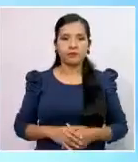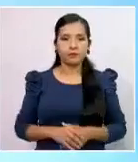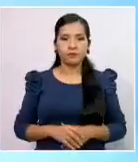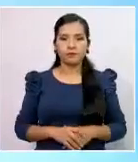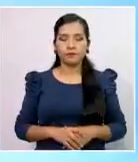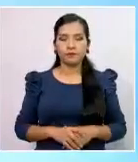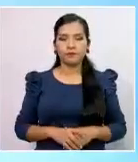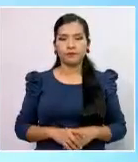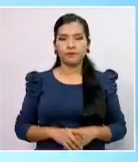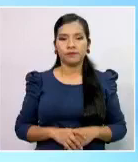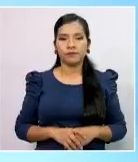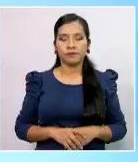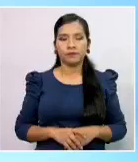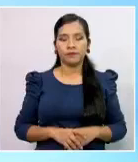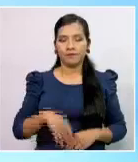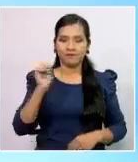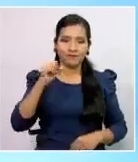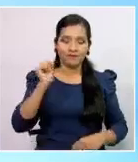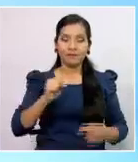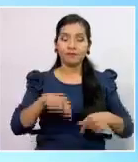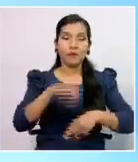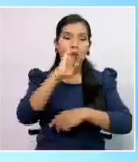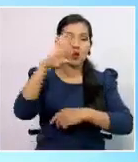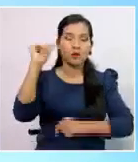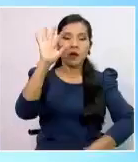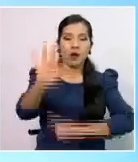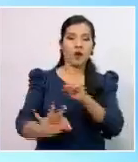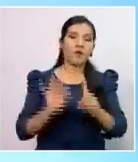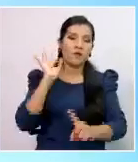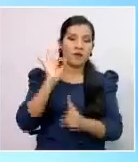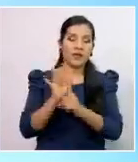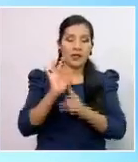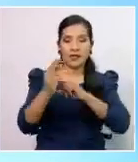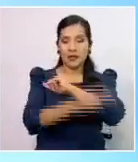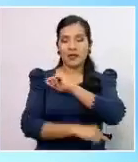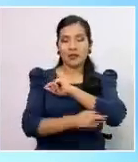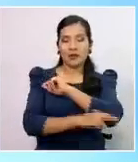Y en Cochabamba, la Confederación Nacional de Gremiales de